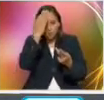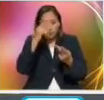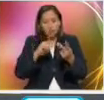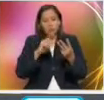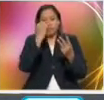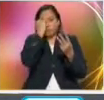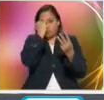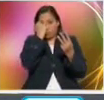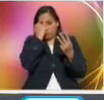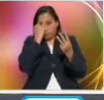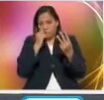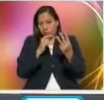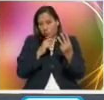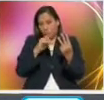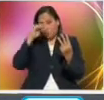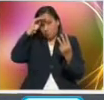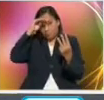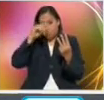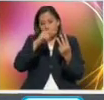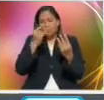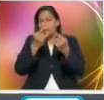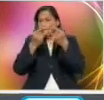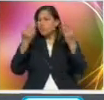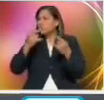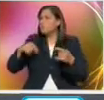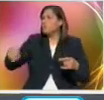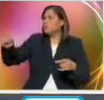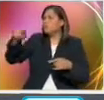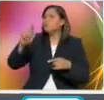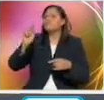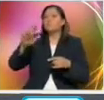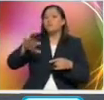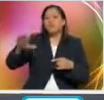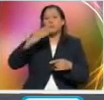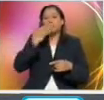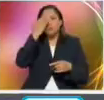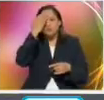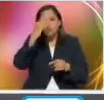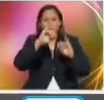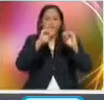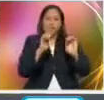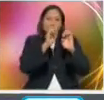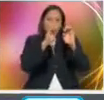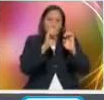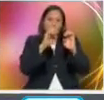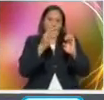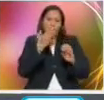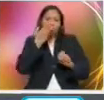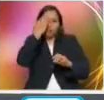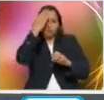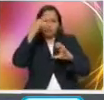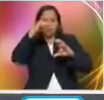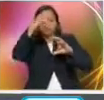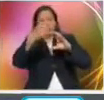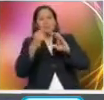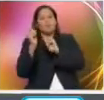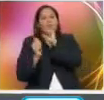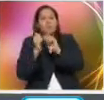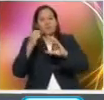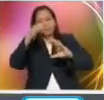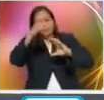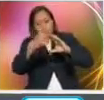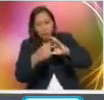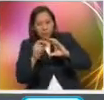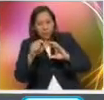India. ¿sí? Sí. Ahora, pensemos que el contexto histórico es Medio Oriente, porque Jerusalén pues, es Medio Oriente. Claro. Entonces, ya Ahí se dieron los posteriormente hechos.